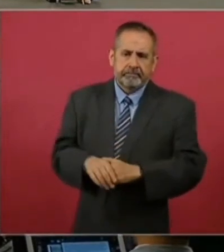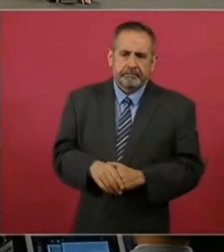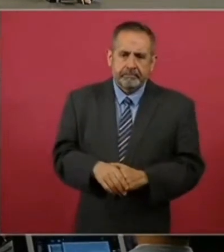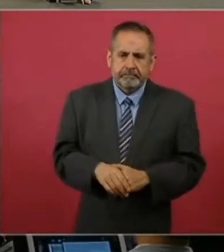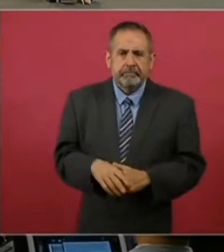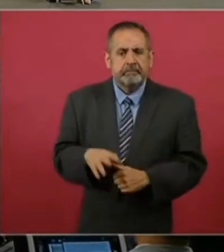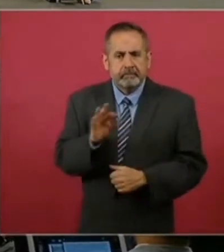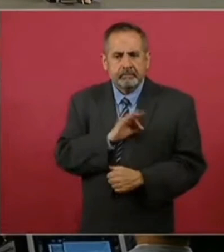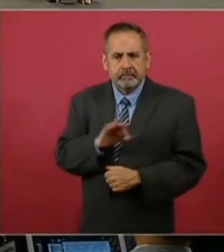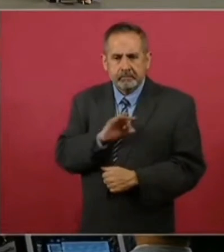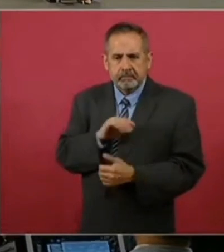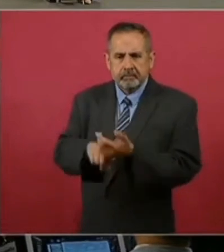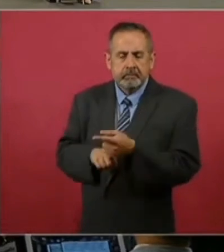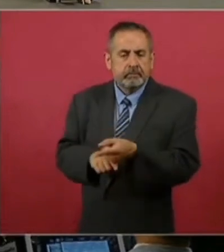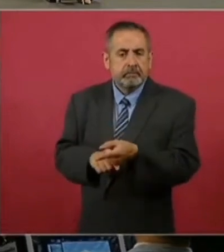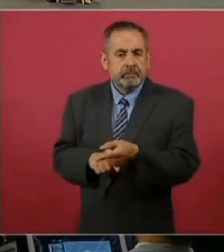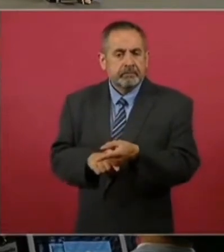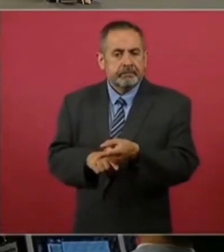produciendo